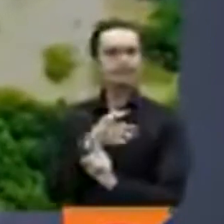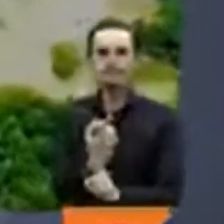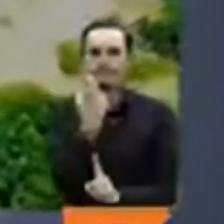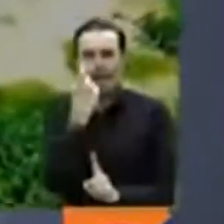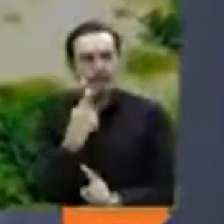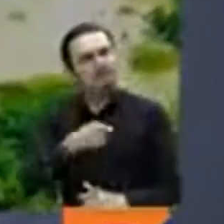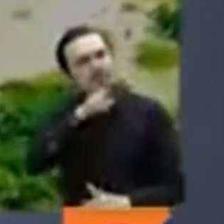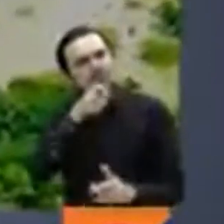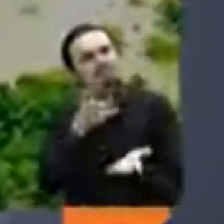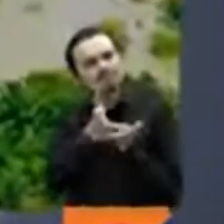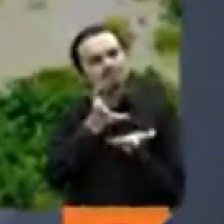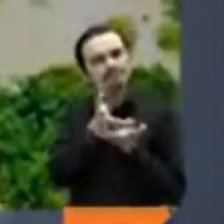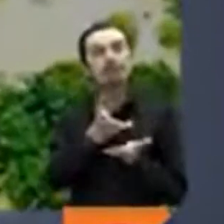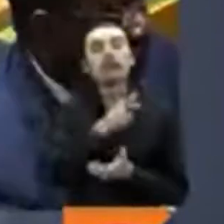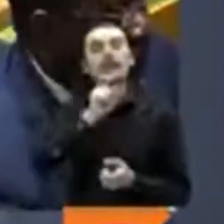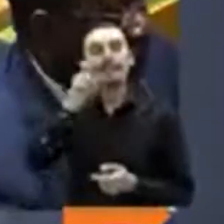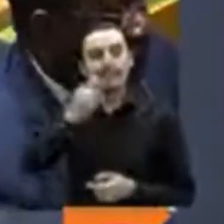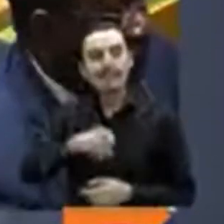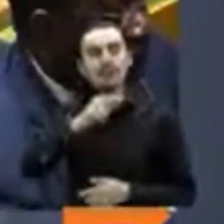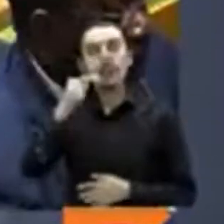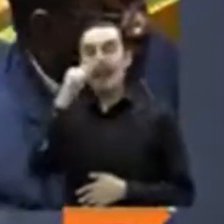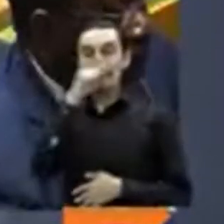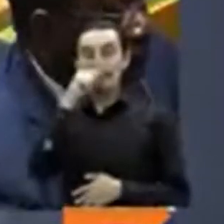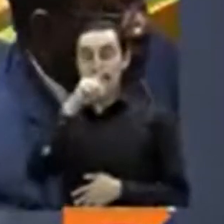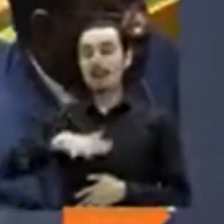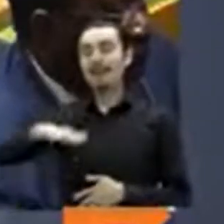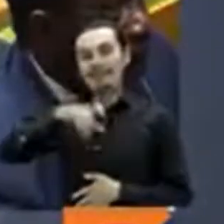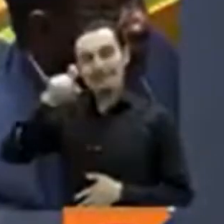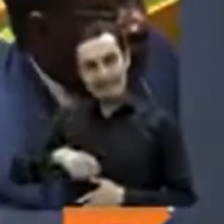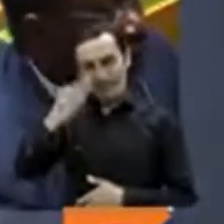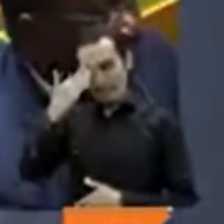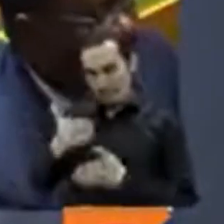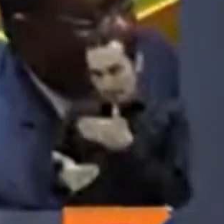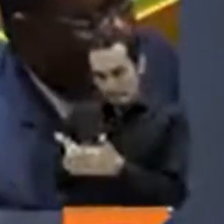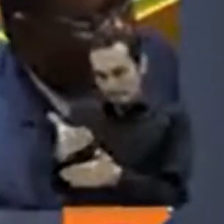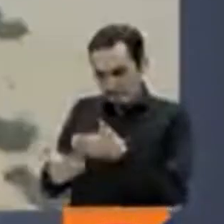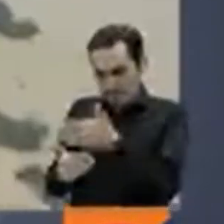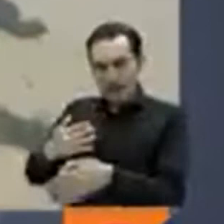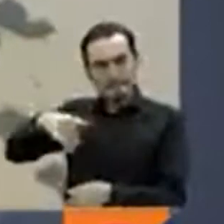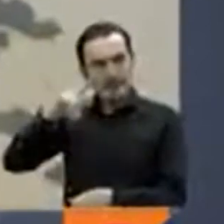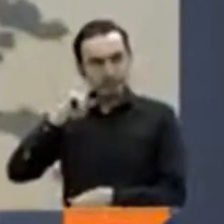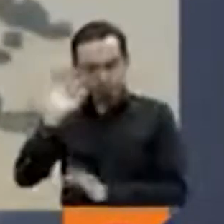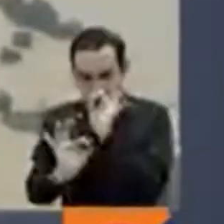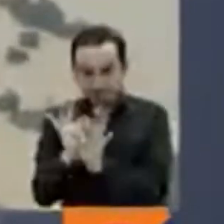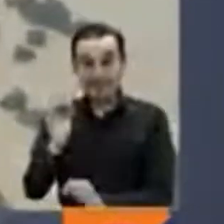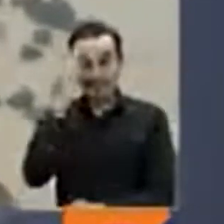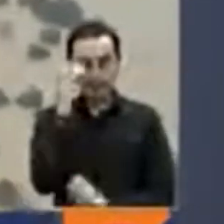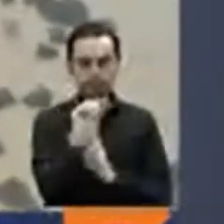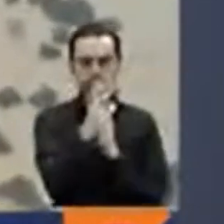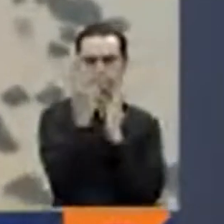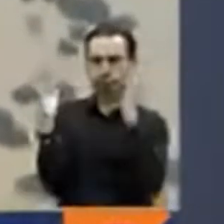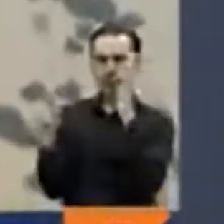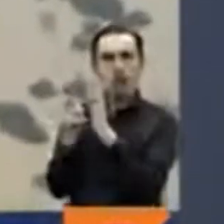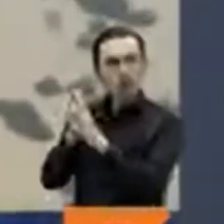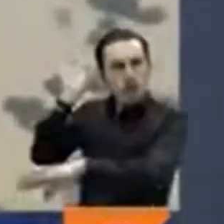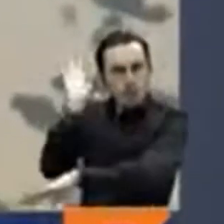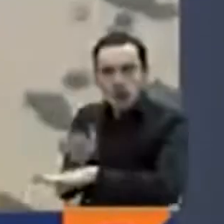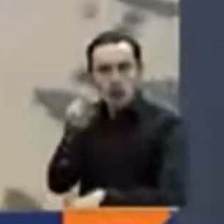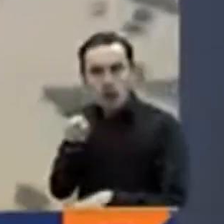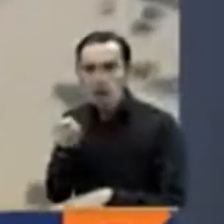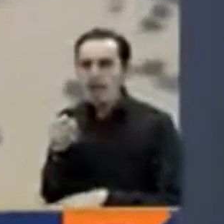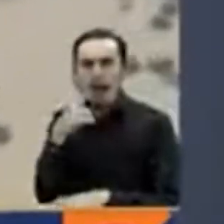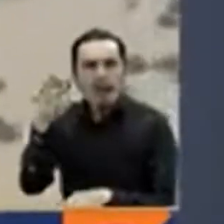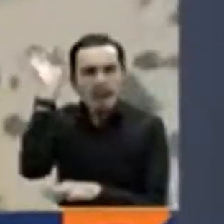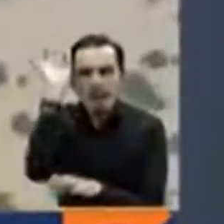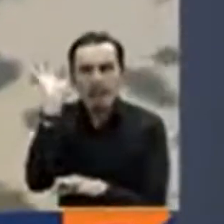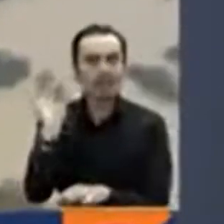protección de la Amazonia, para la que ha pedido que se defienda todavía más. Ha dicho que la selva amazónica no es la culpable de esa adicción a las drogas